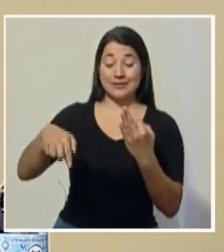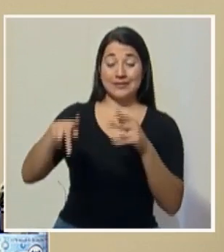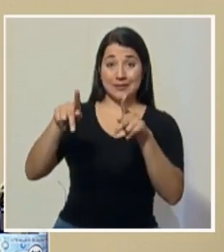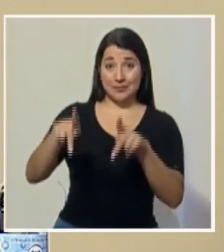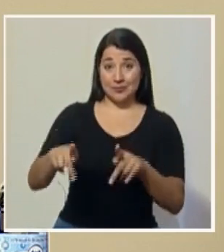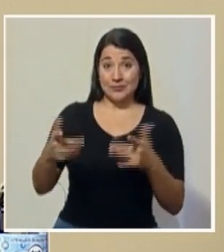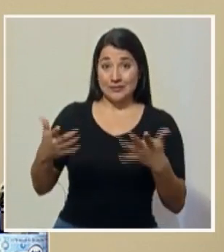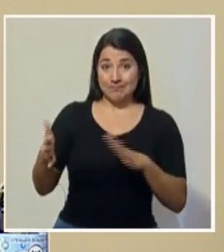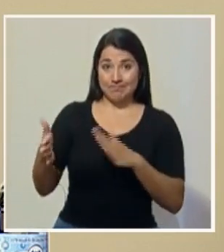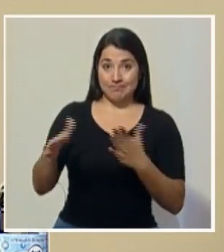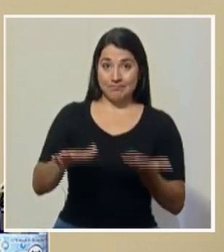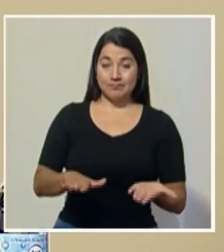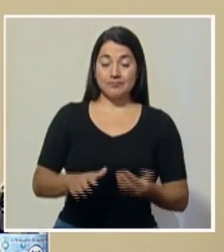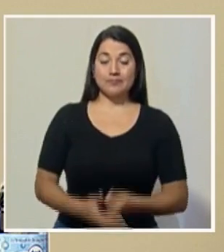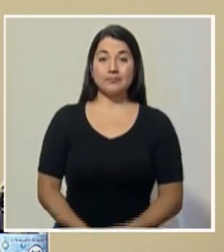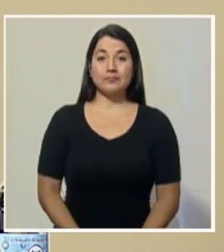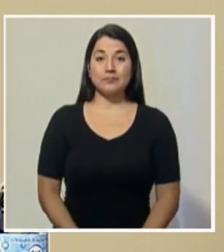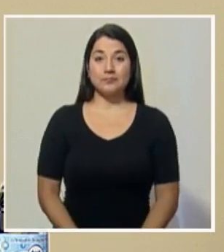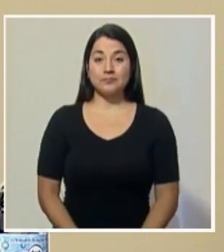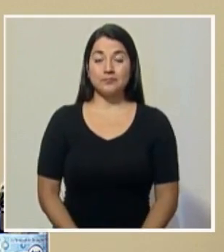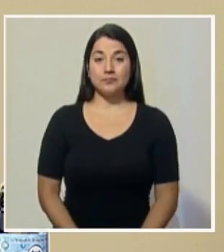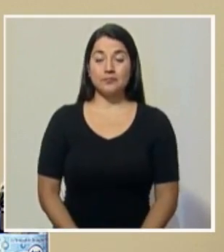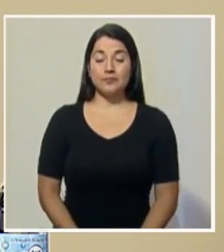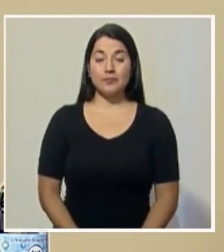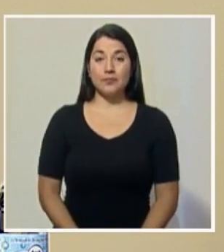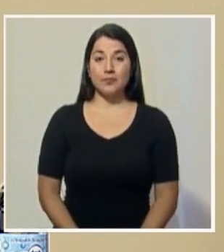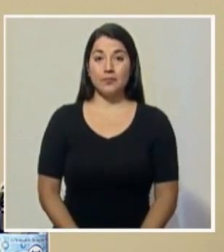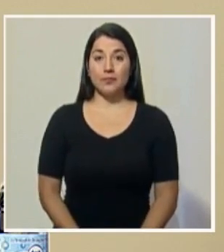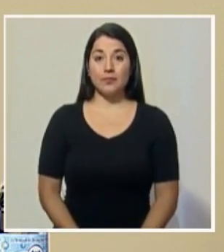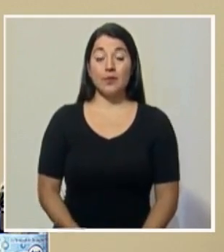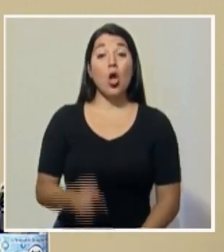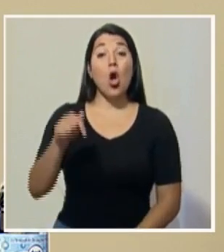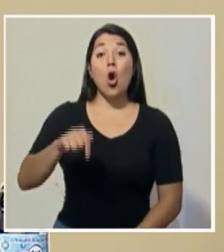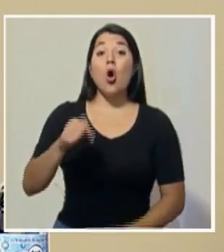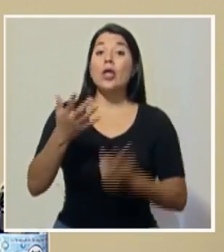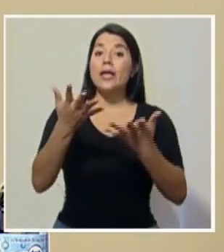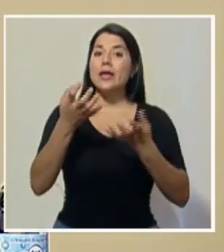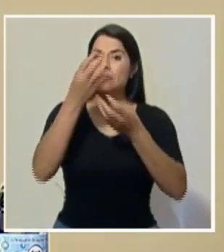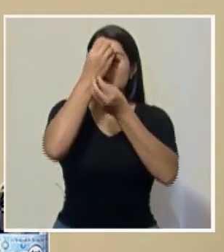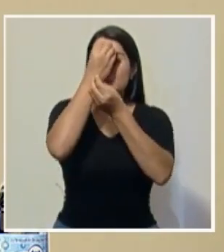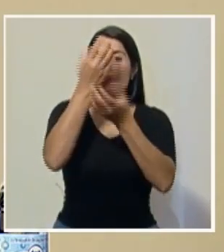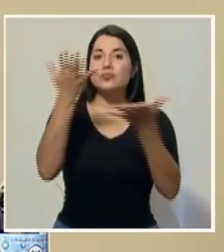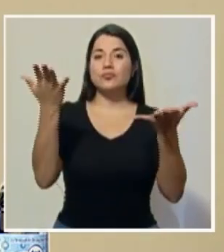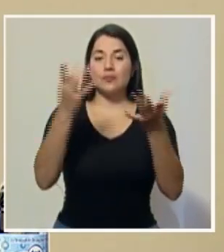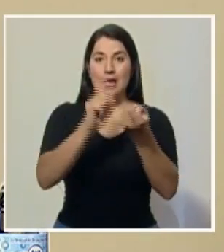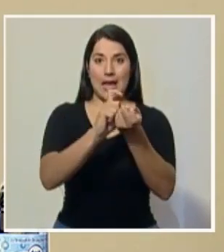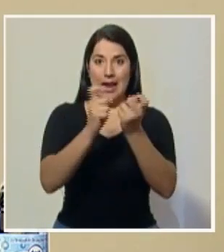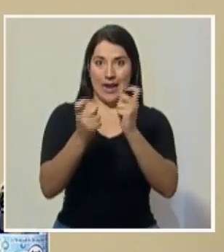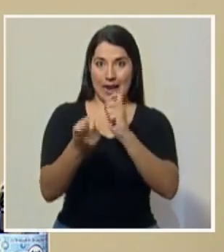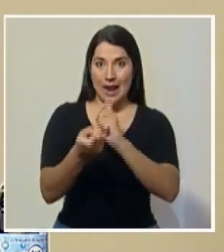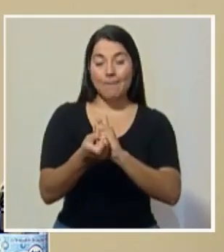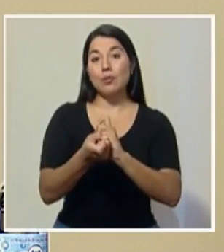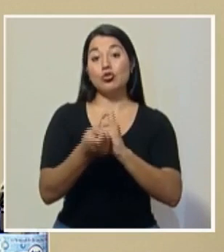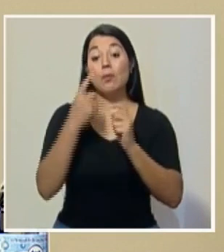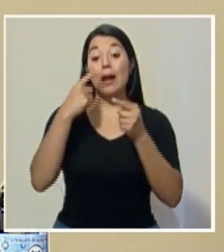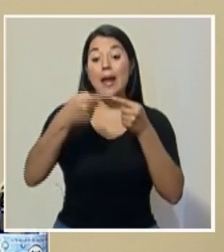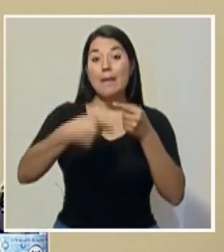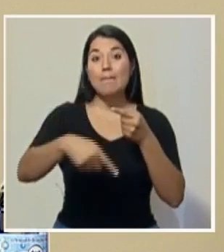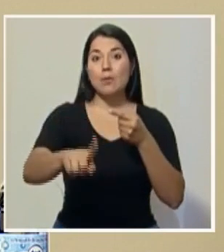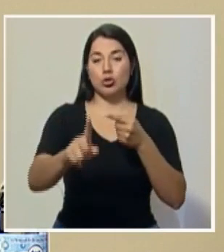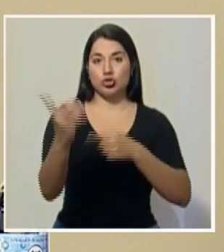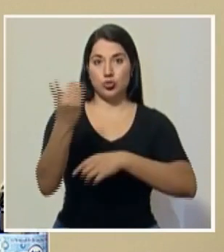han fallecido. Hoy vamos a anunciar cambios en las medidas para los próximos